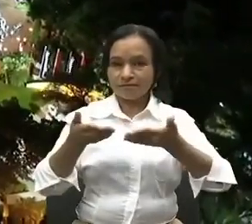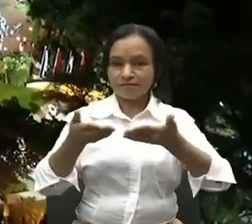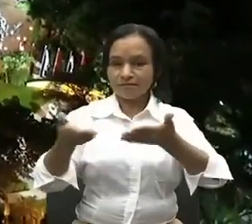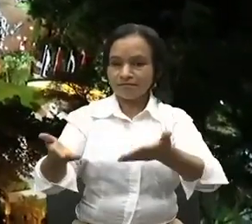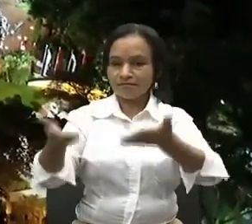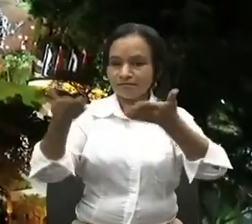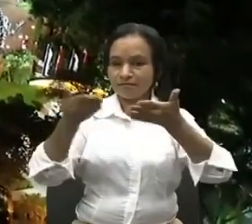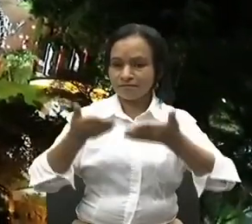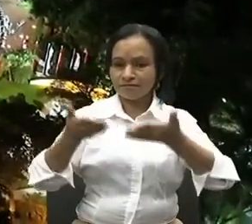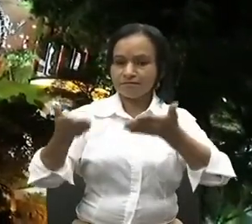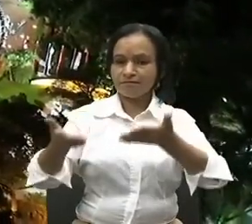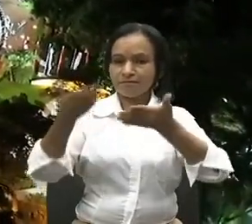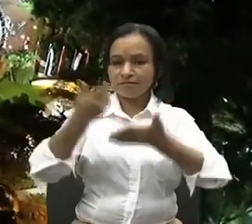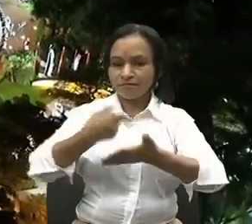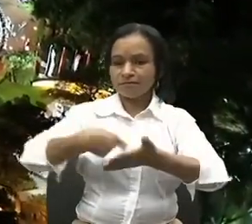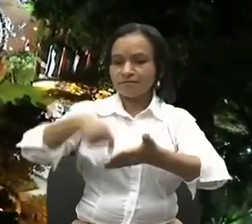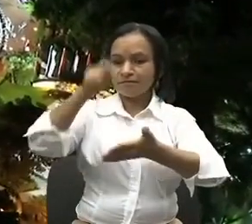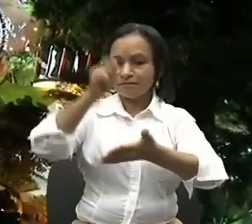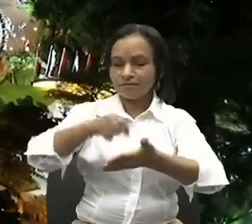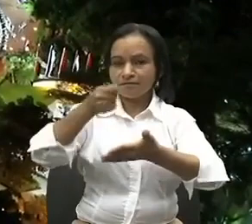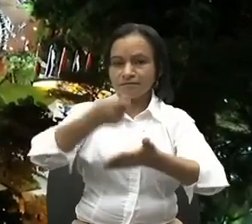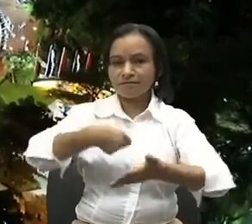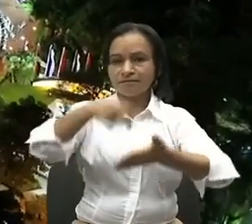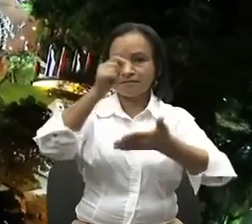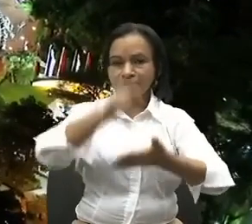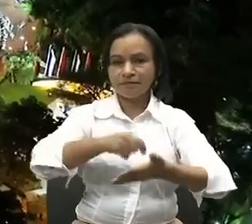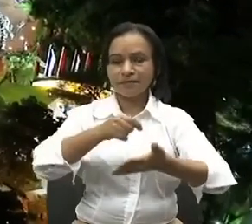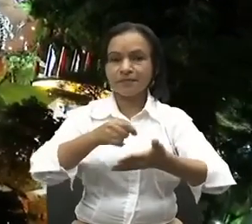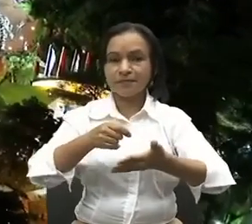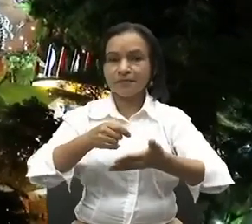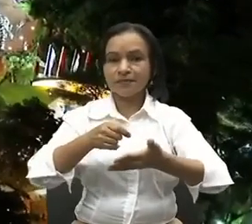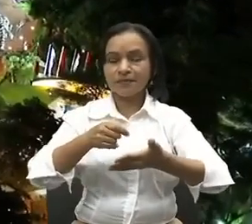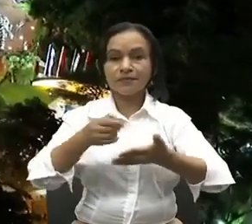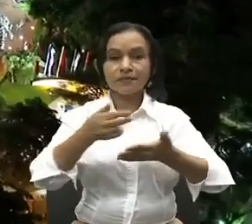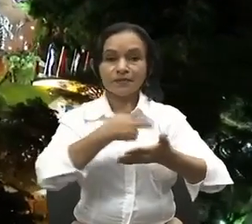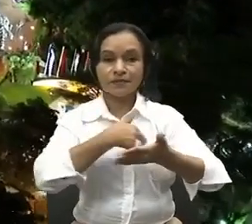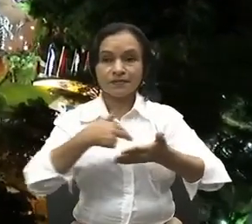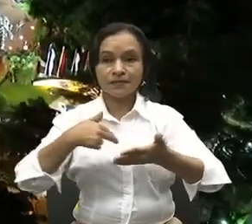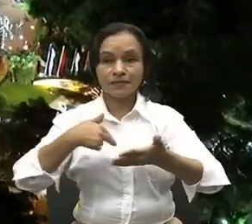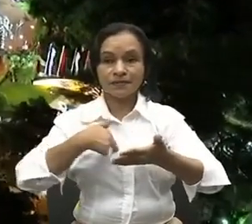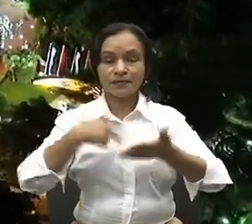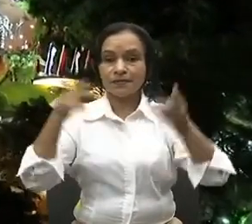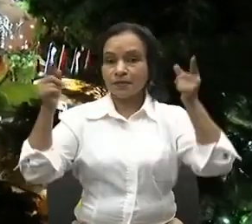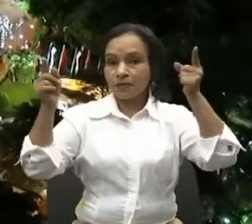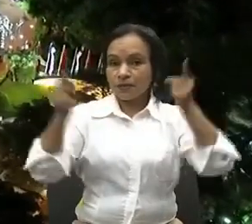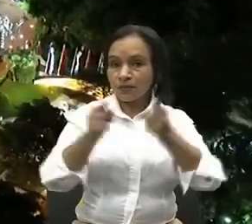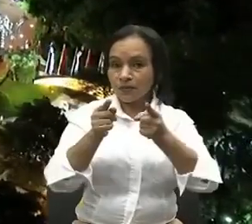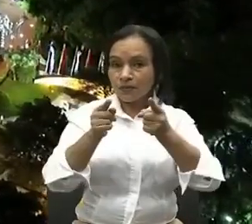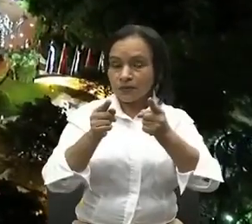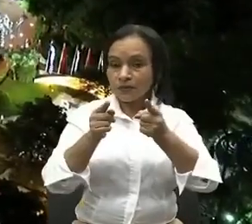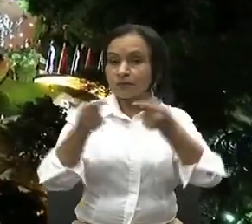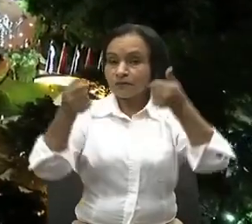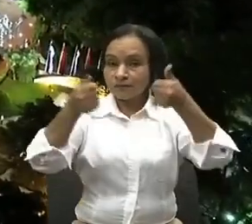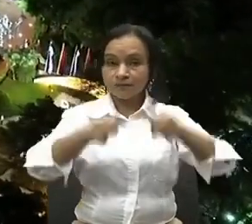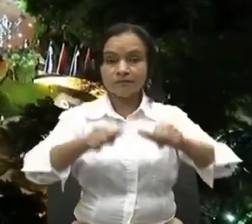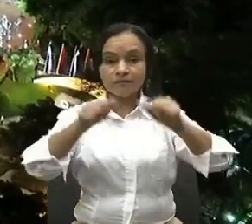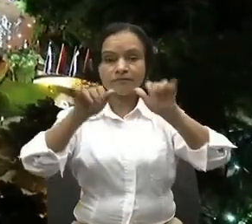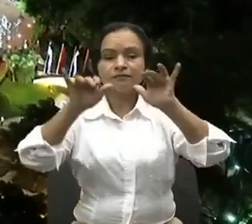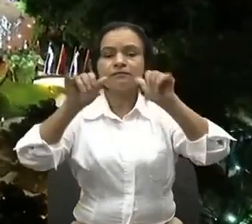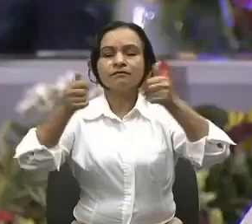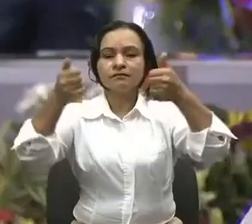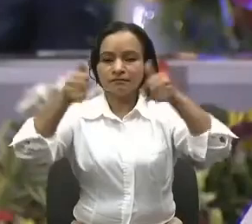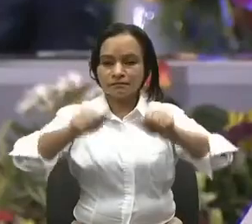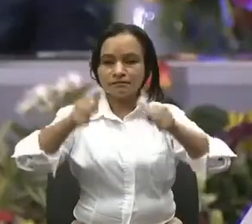los convenios ahí que están aquí, me pasan por favor, solo voy a hacerles un resumen de los convenios que firmamos.